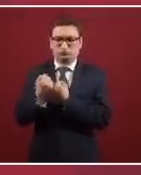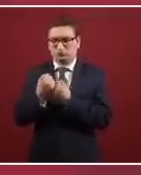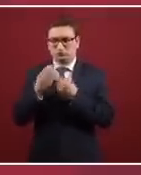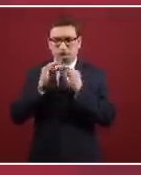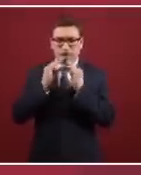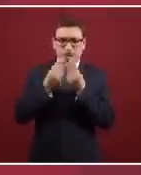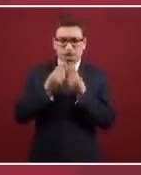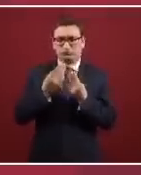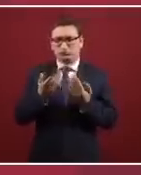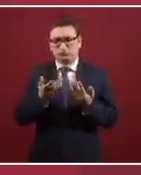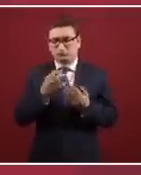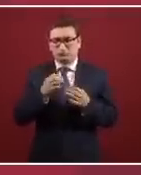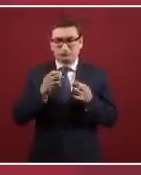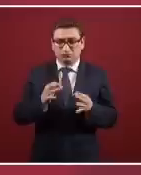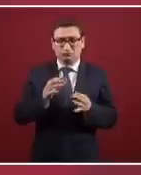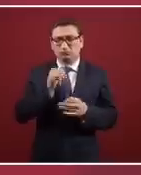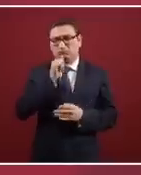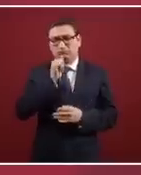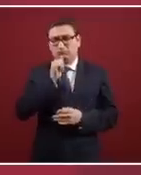Criminales, sino de